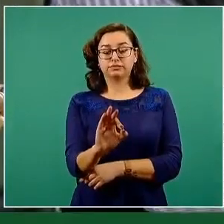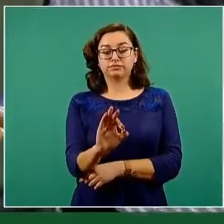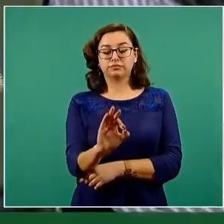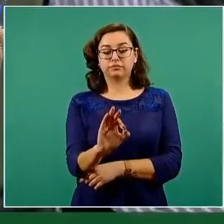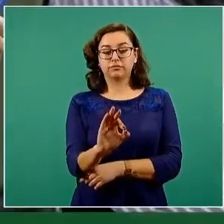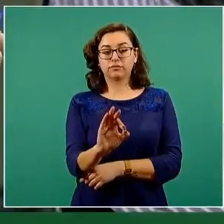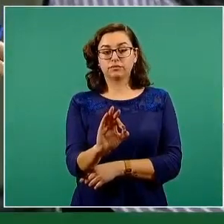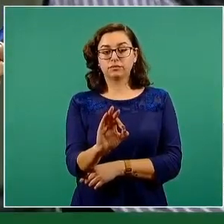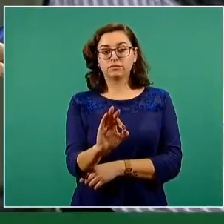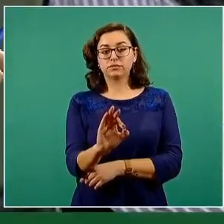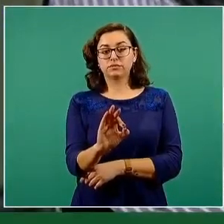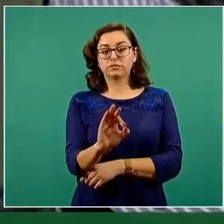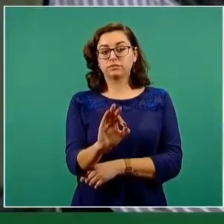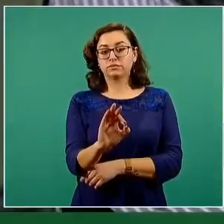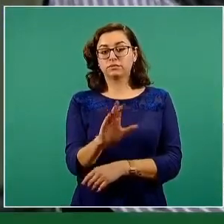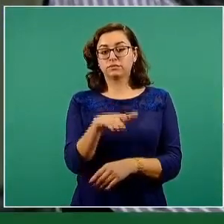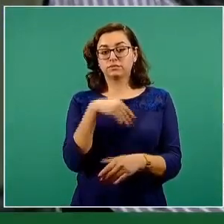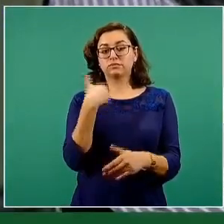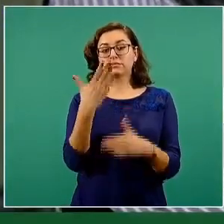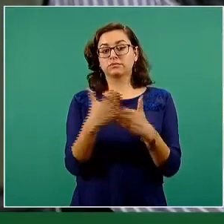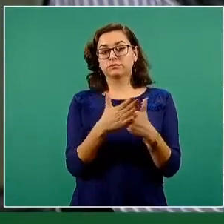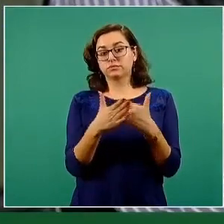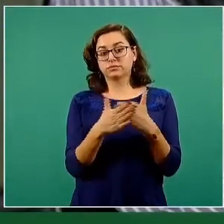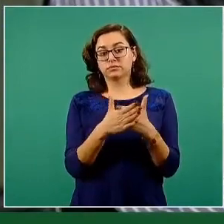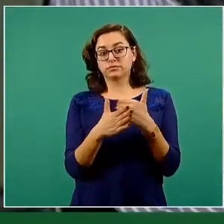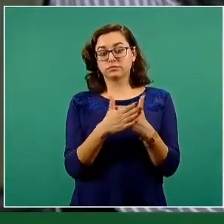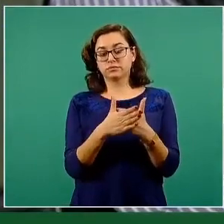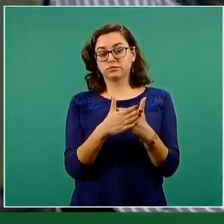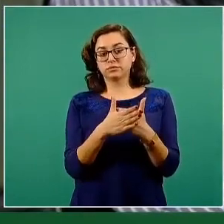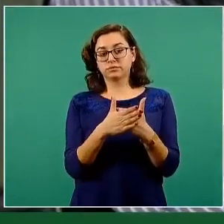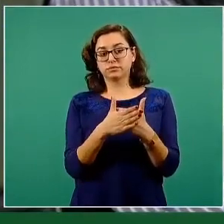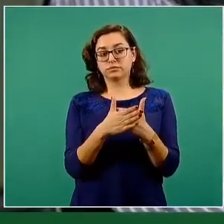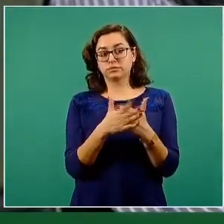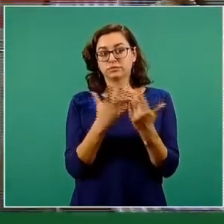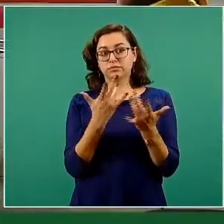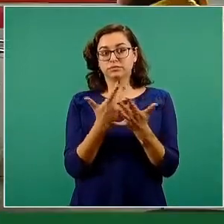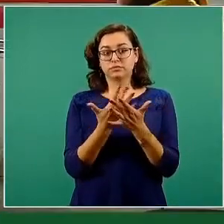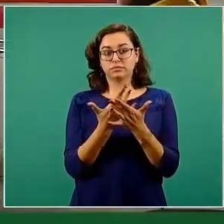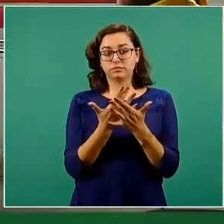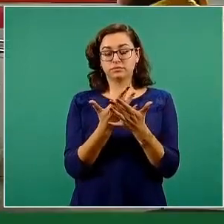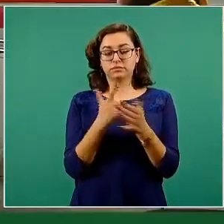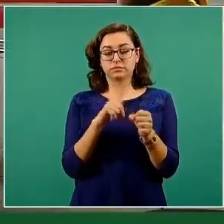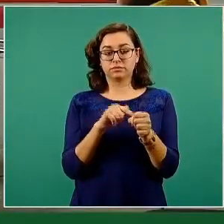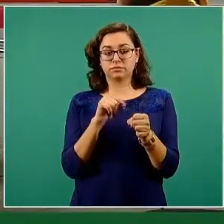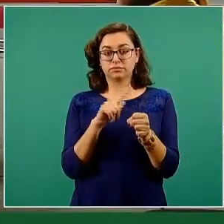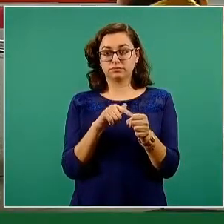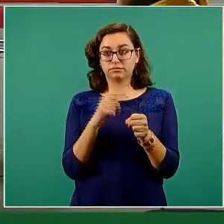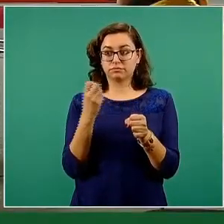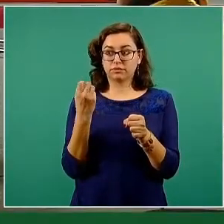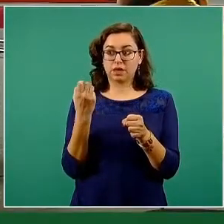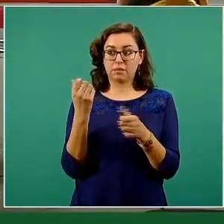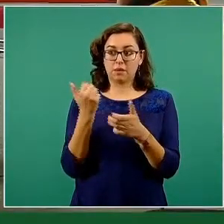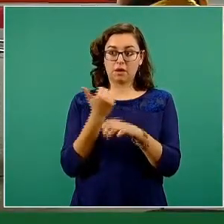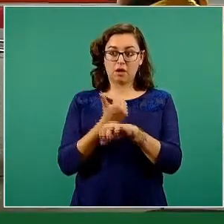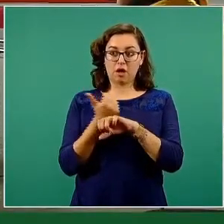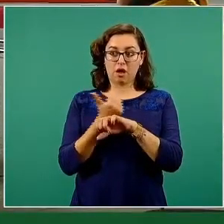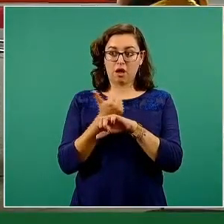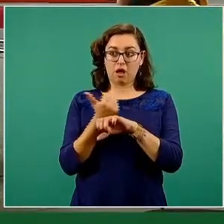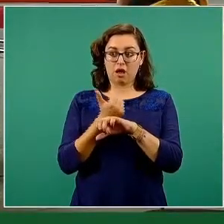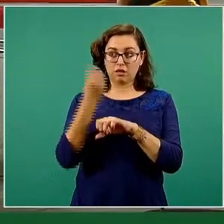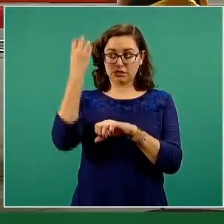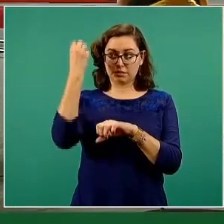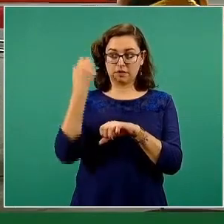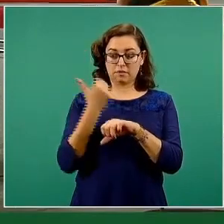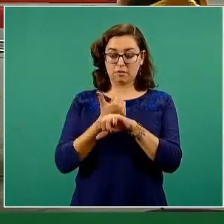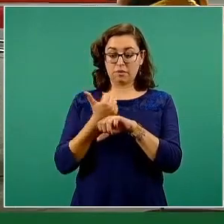cuántas semanas tendremos que esperar en semáforo amarillo para pasar a semáforo verde? Habían